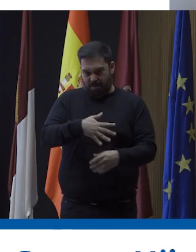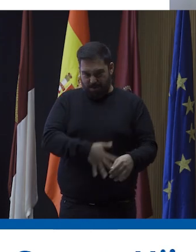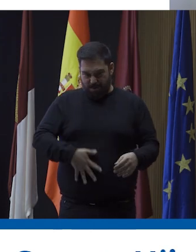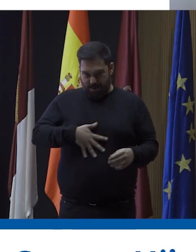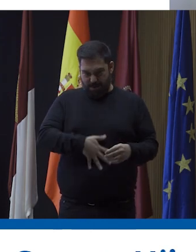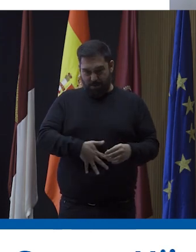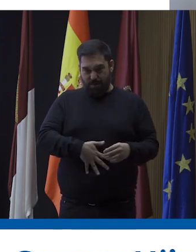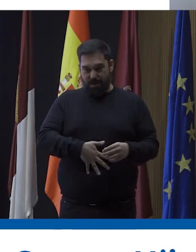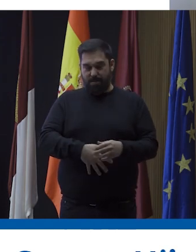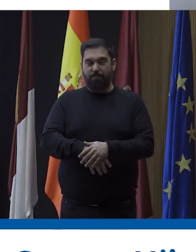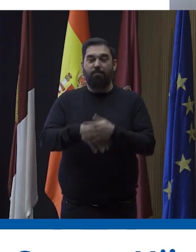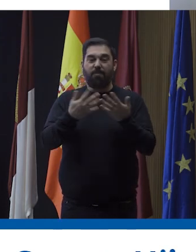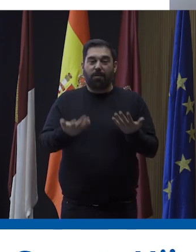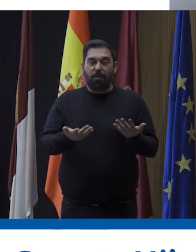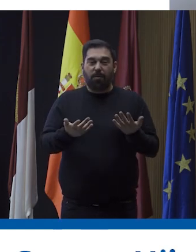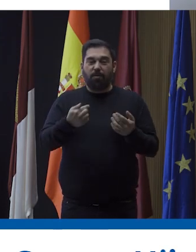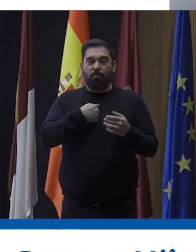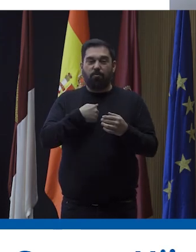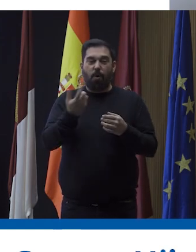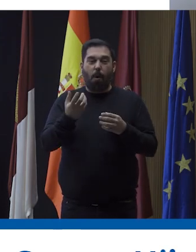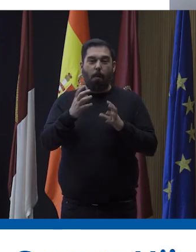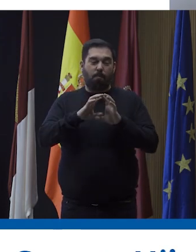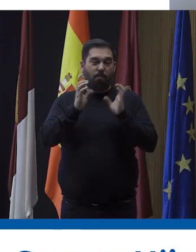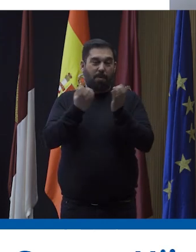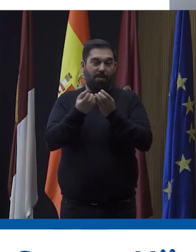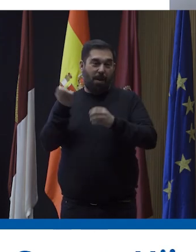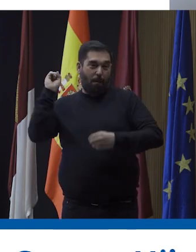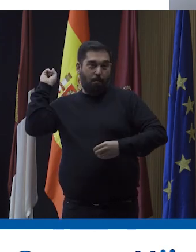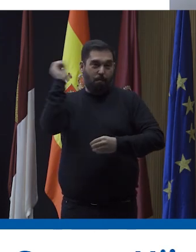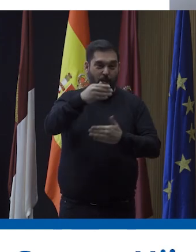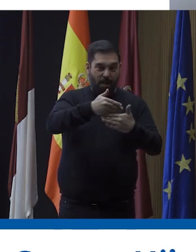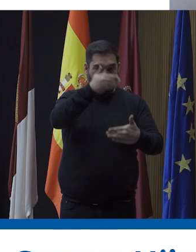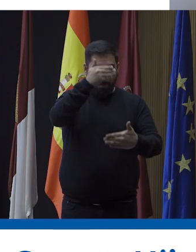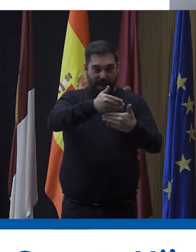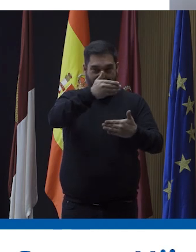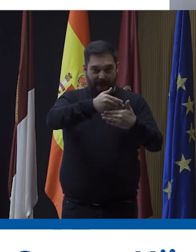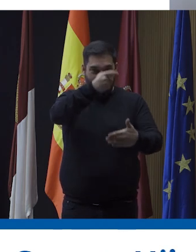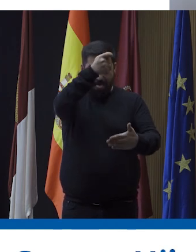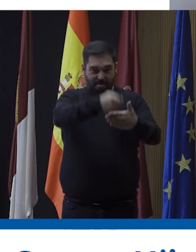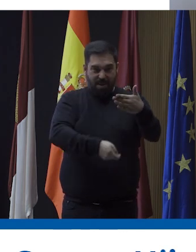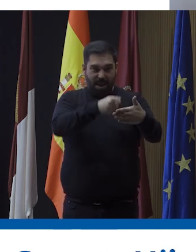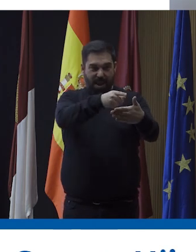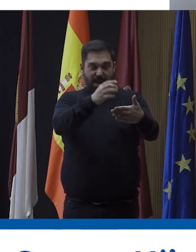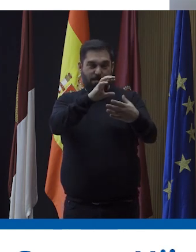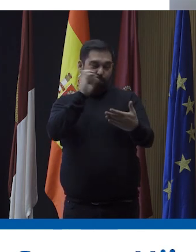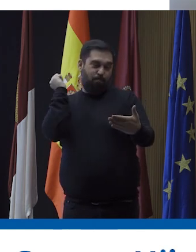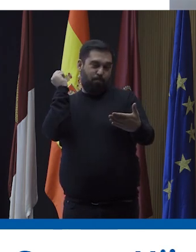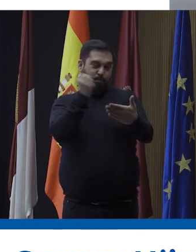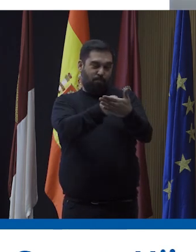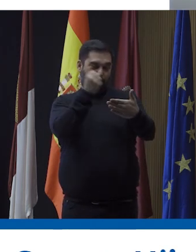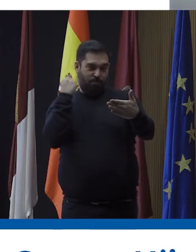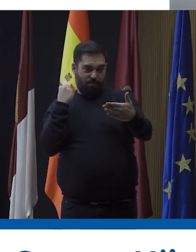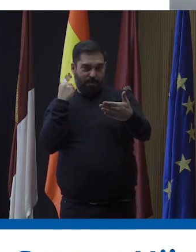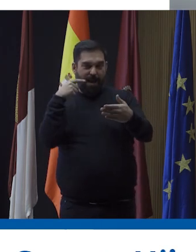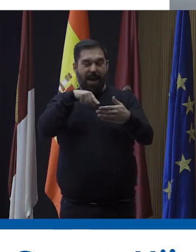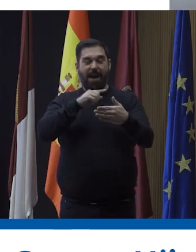abdominal. Entonces, ¿vale? Yo tiro una pelota en una pared que está firme, la pelota se me va a rebotar y entonces irá a